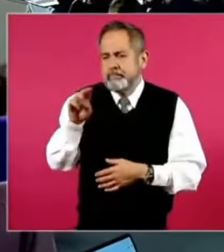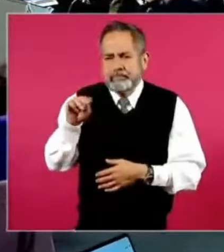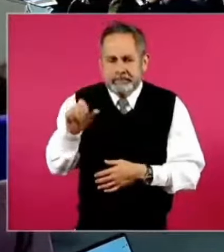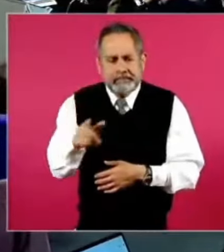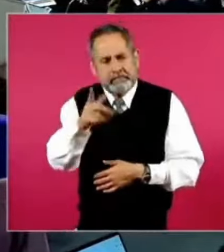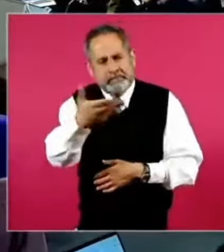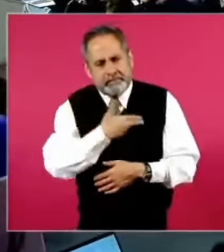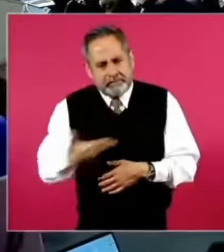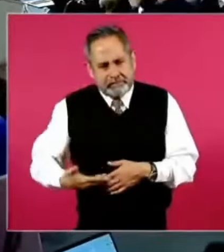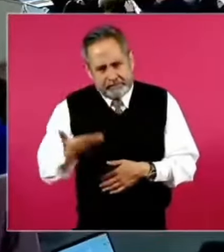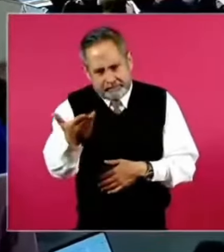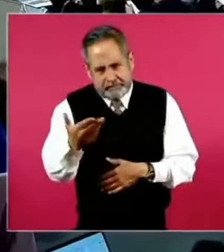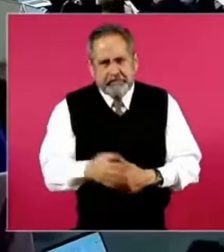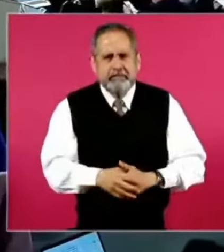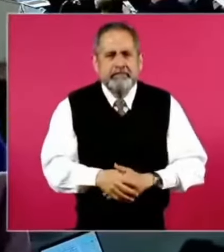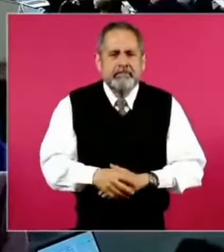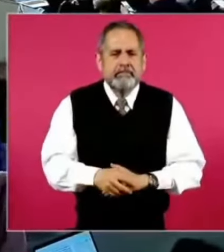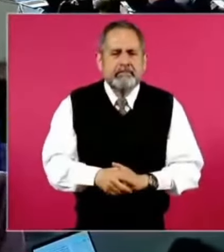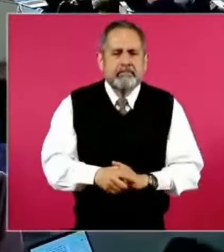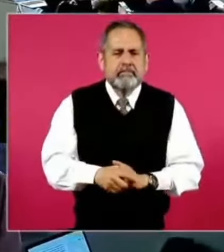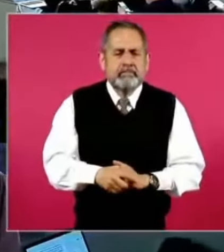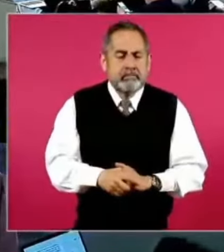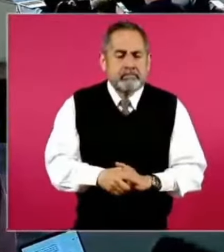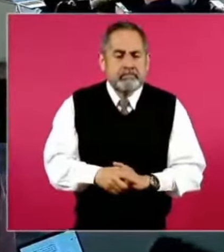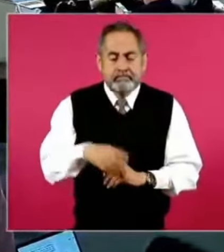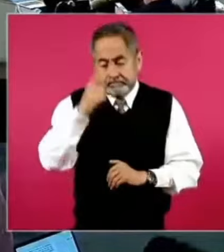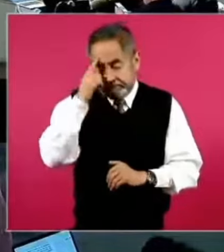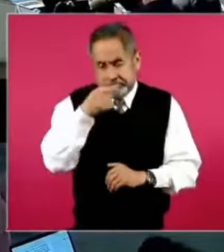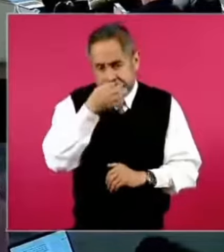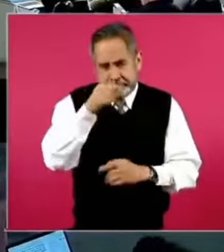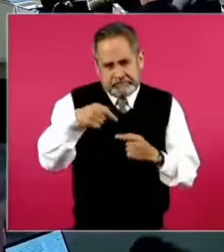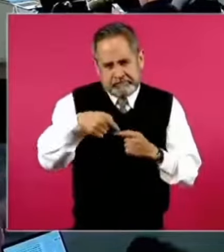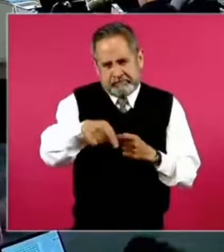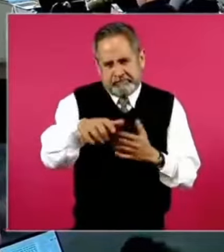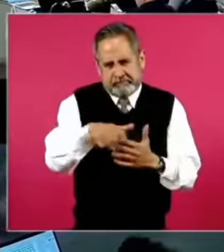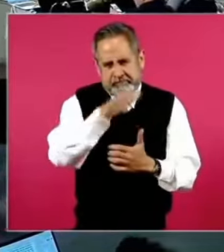Presidente, pues estamos prácticamente ya en las últimas